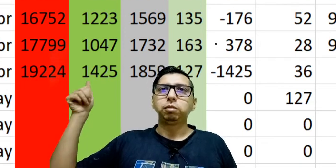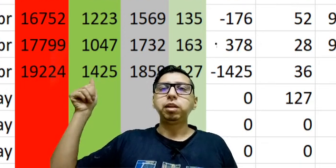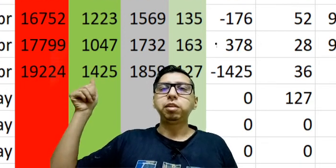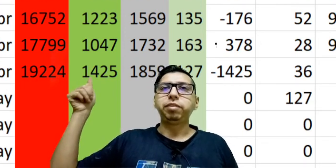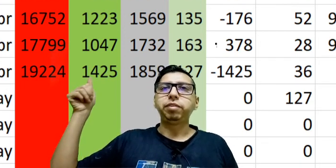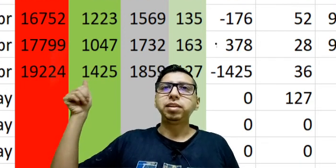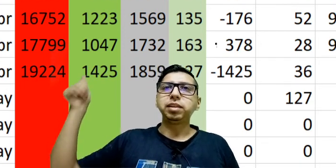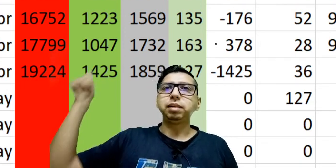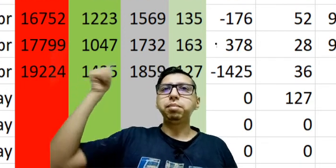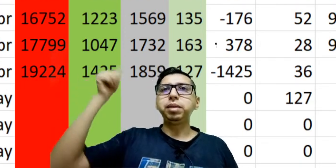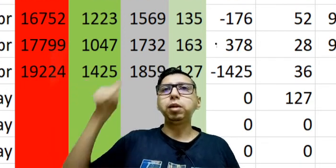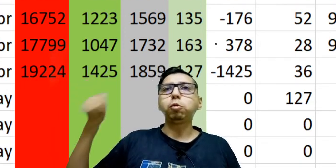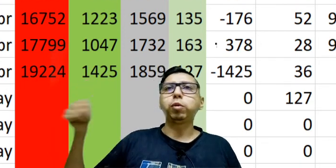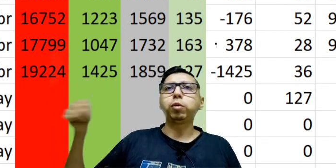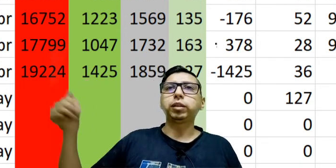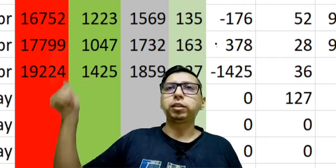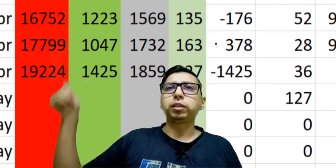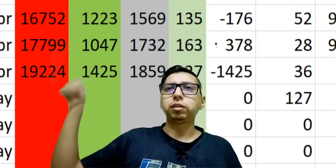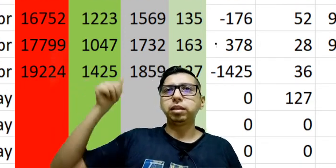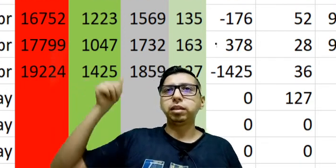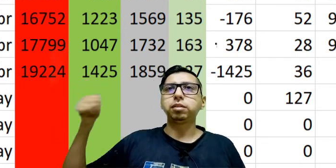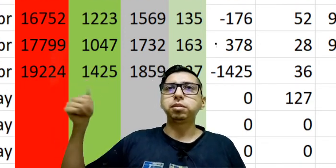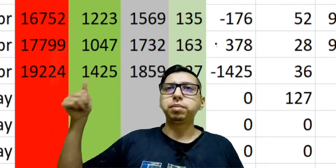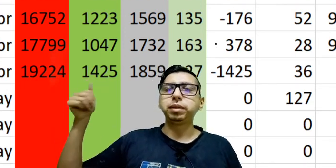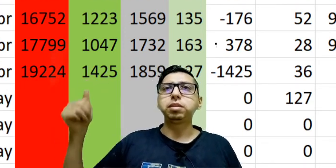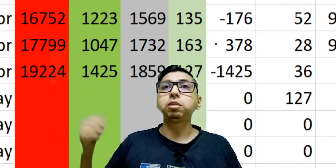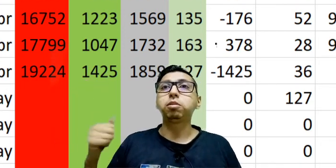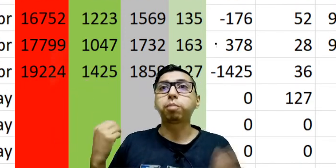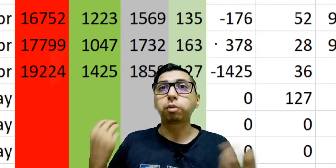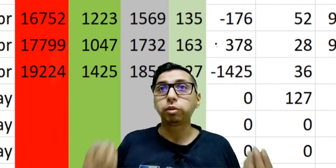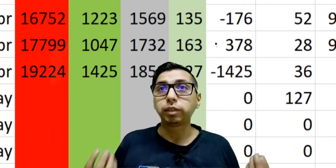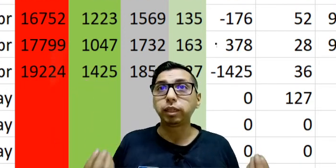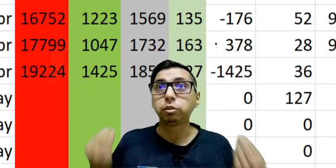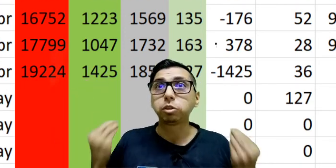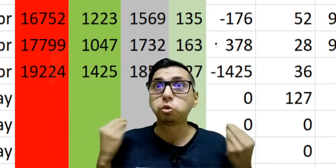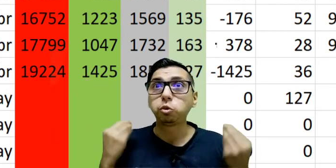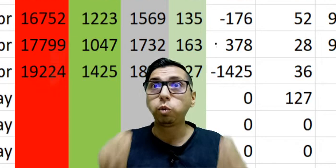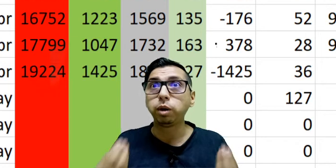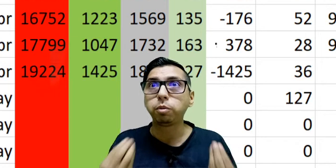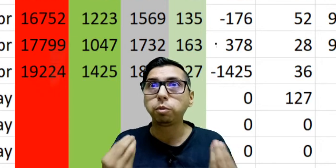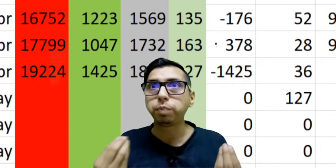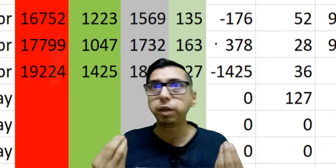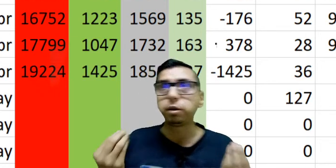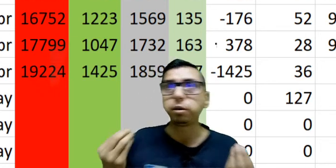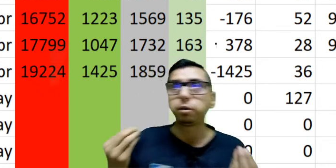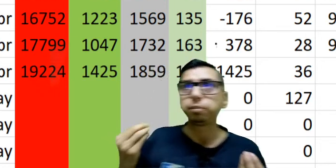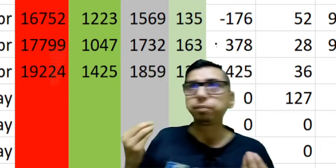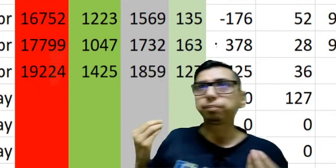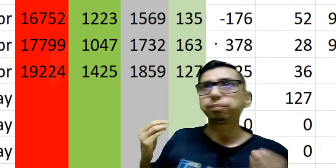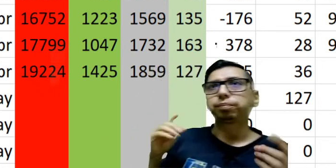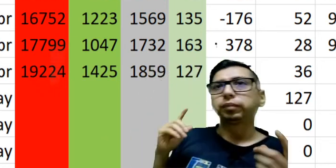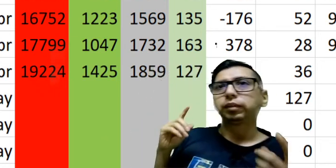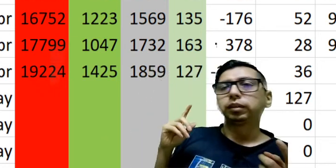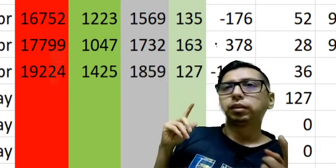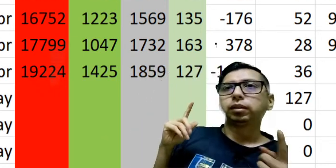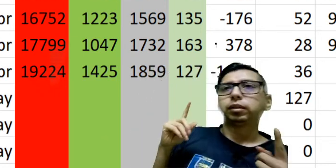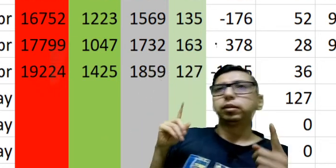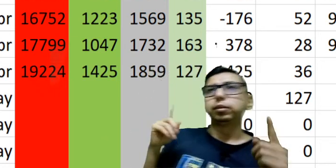19.224, una diferencia de 1.425, por lo tanto es un nuevo pico.